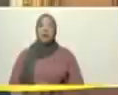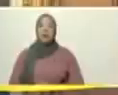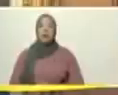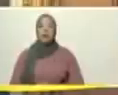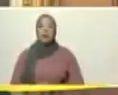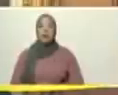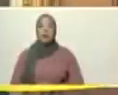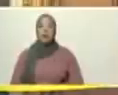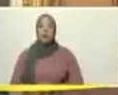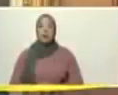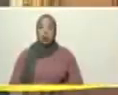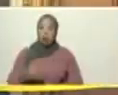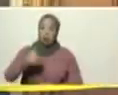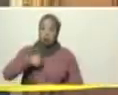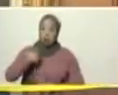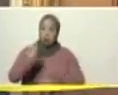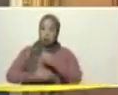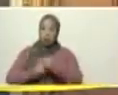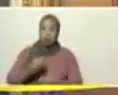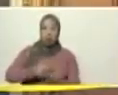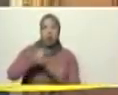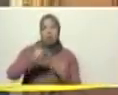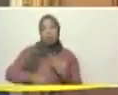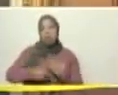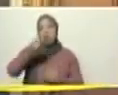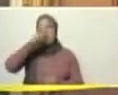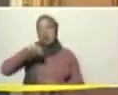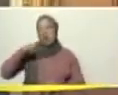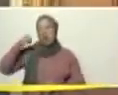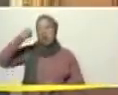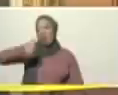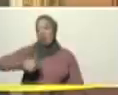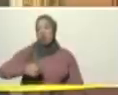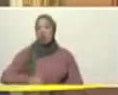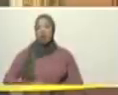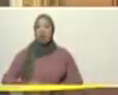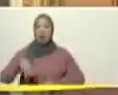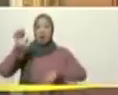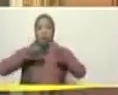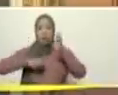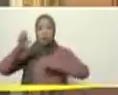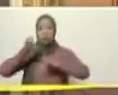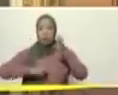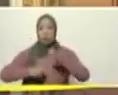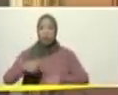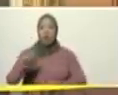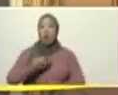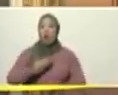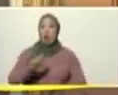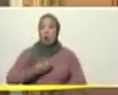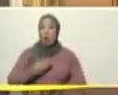Yo hice una propuesta hace un tiempo para que tú la evalúes allí como alcalde.